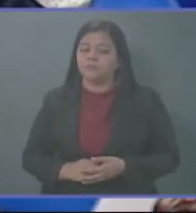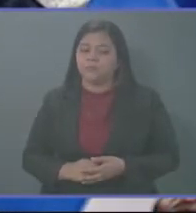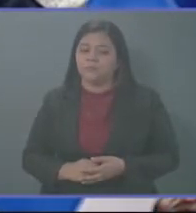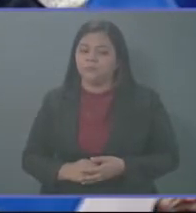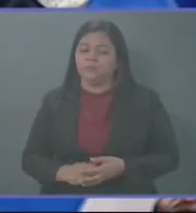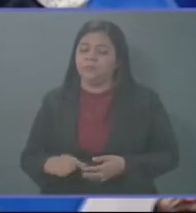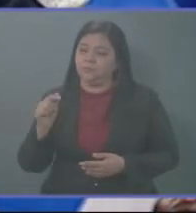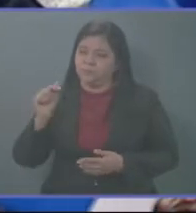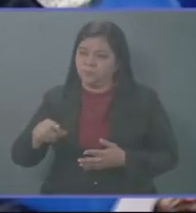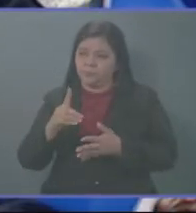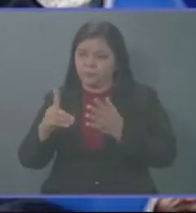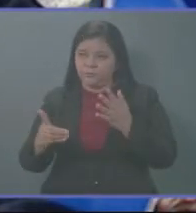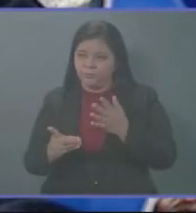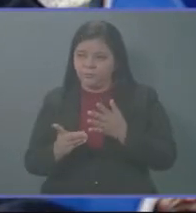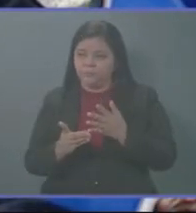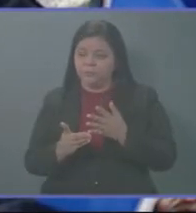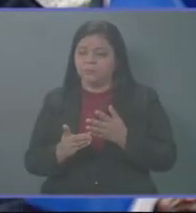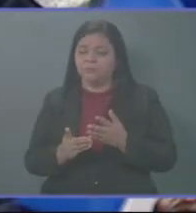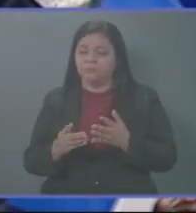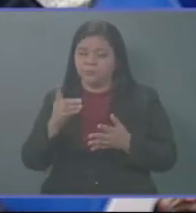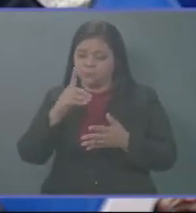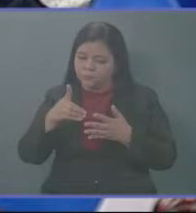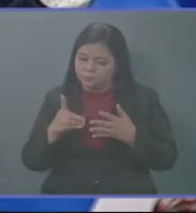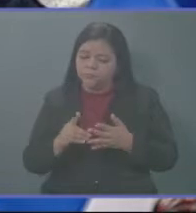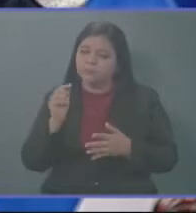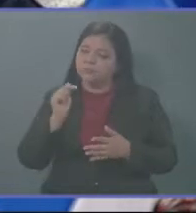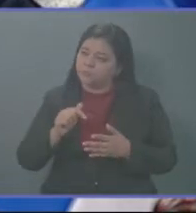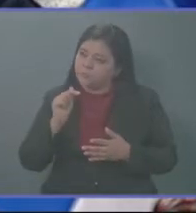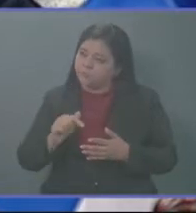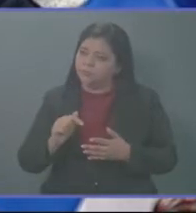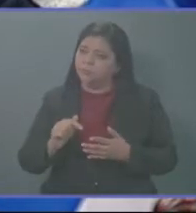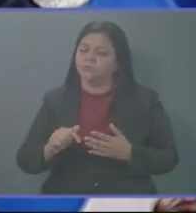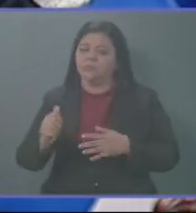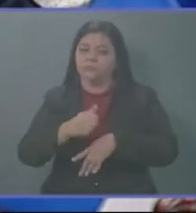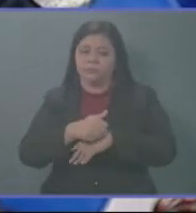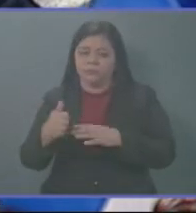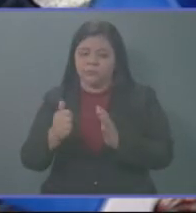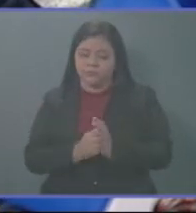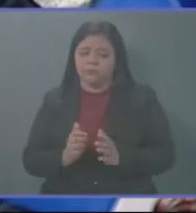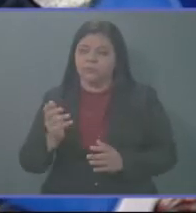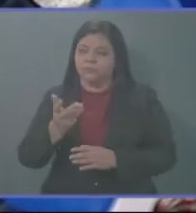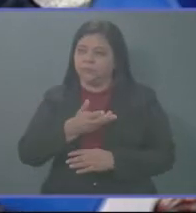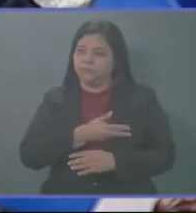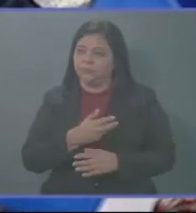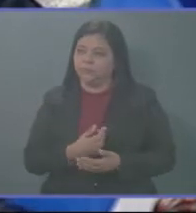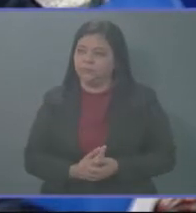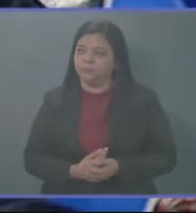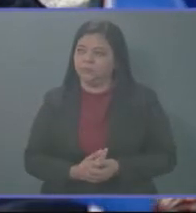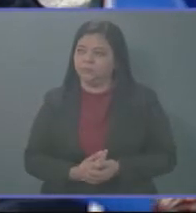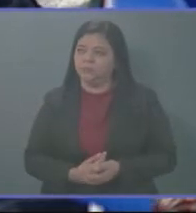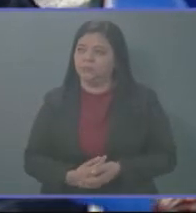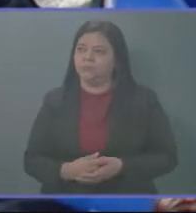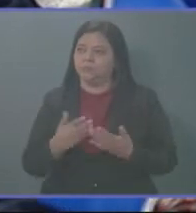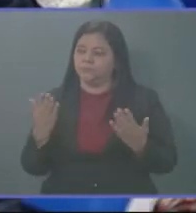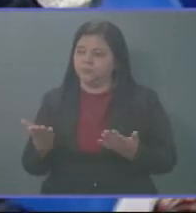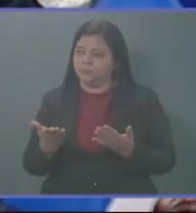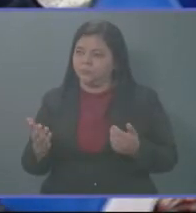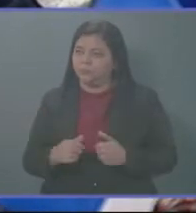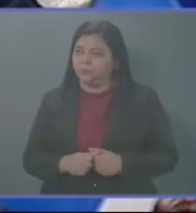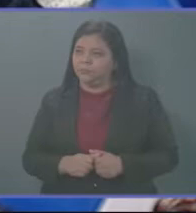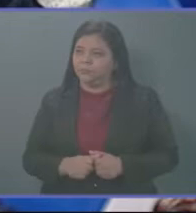Ese es el decreto entonces que en consecuencia como Asamblea Legislativa emitimos.